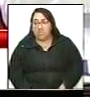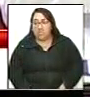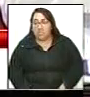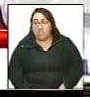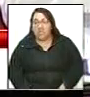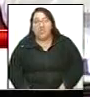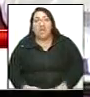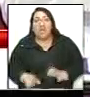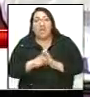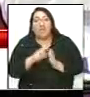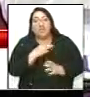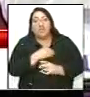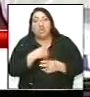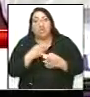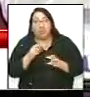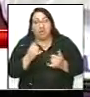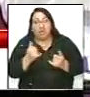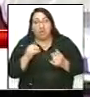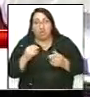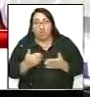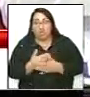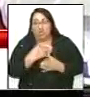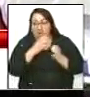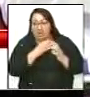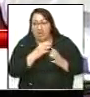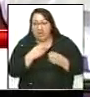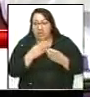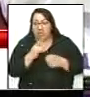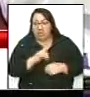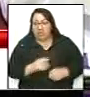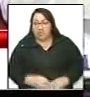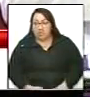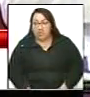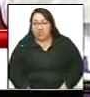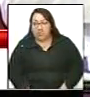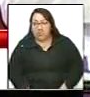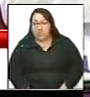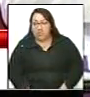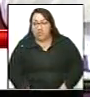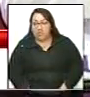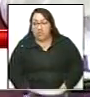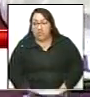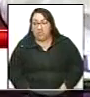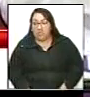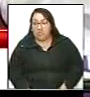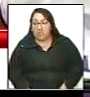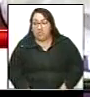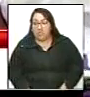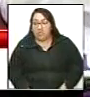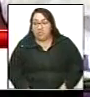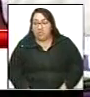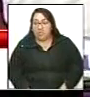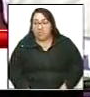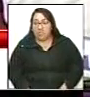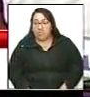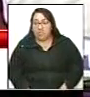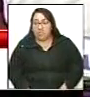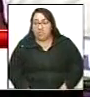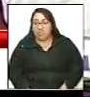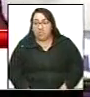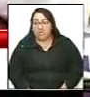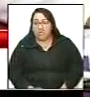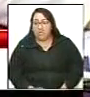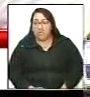usted acaba de asumir el cargo. La dejamos en el uso de la palabra para que pueda informarnos también cuál es la situación de ese proyecto de